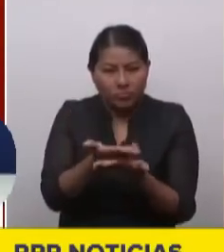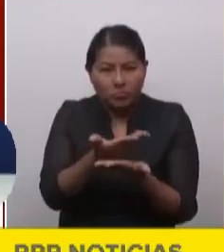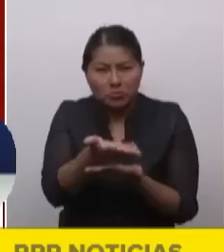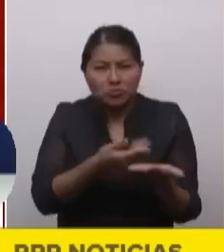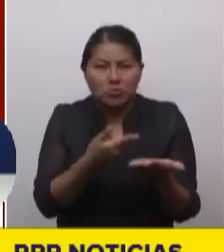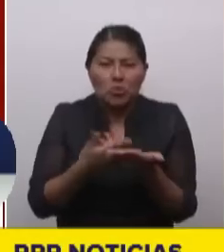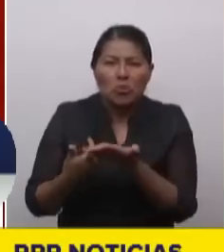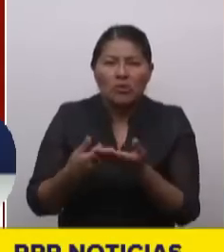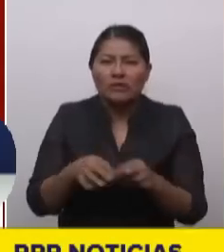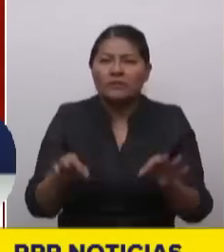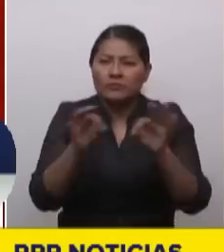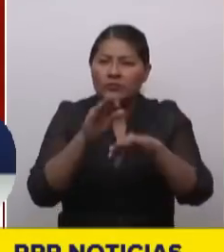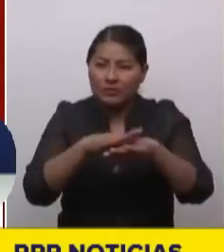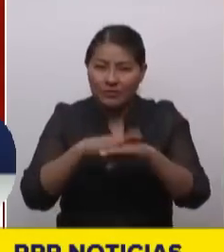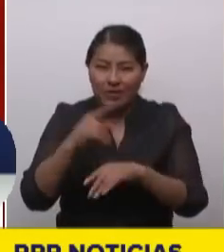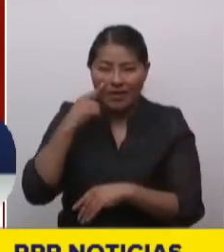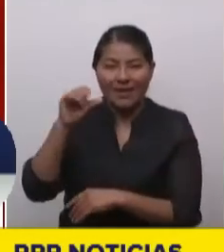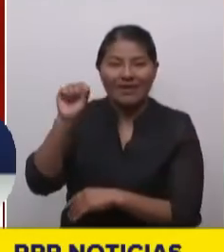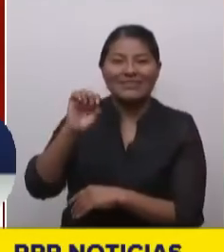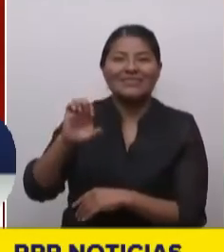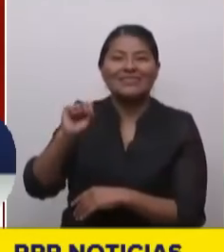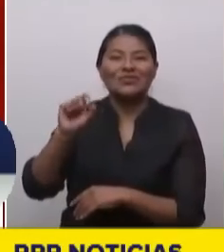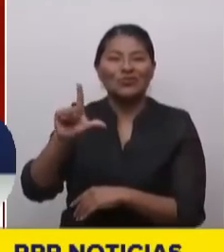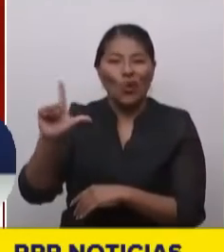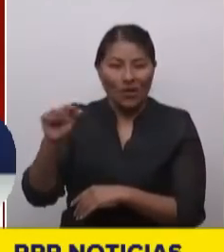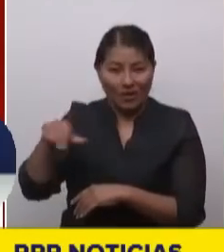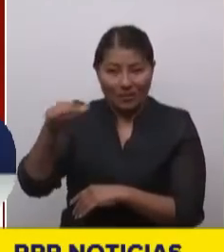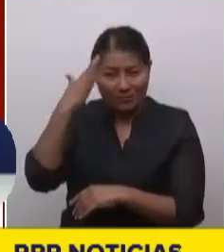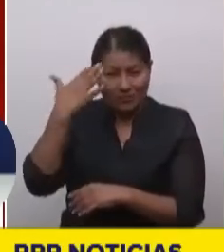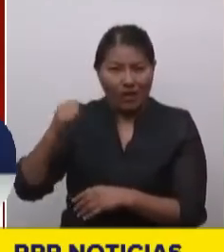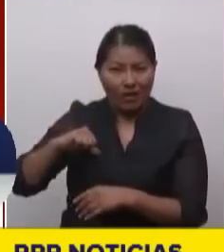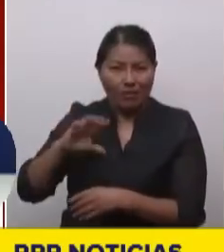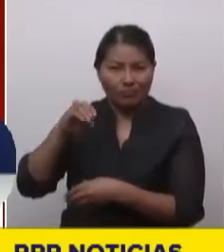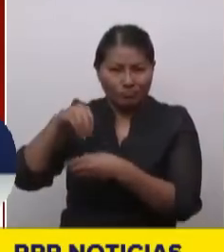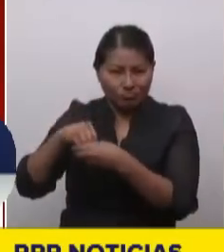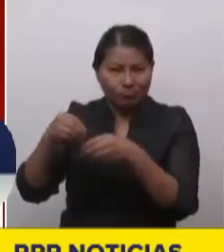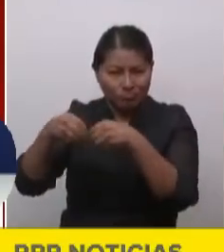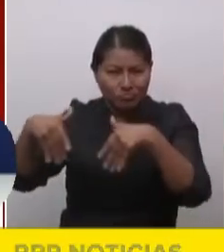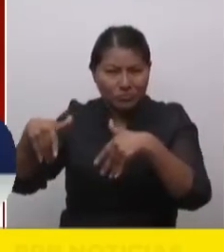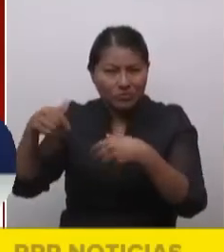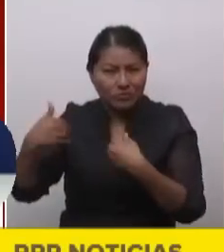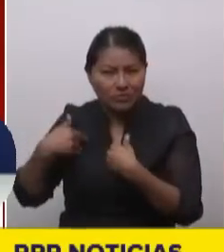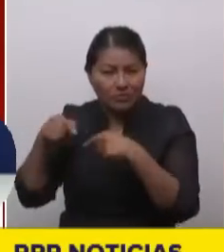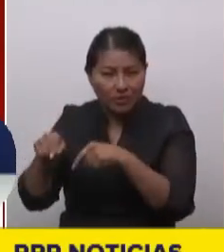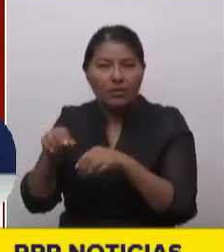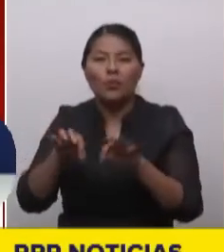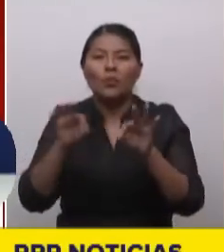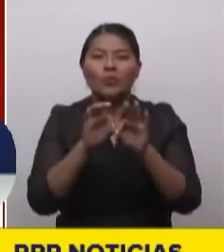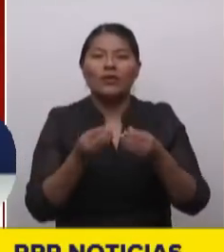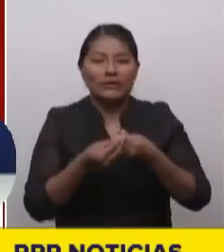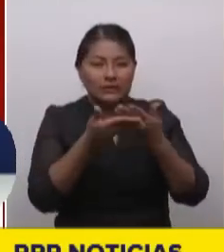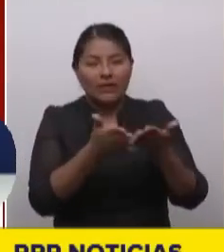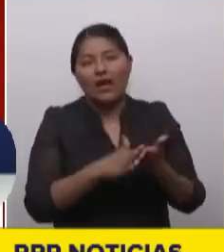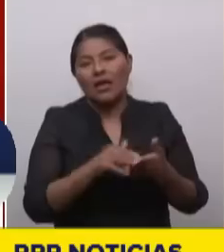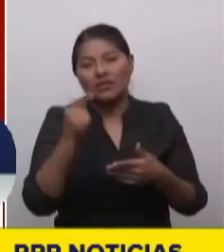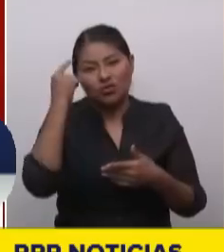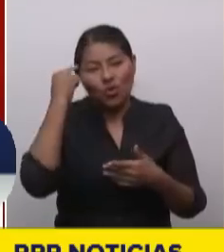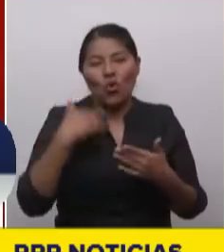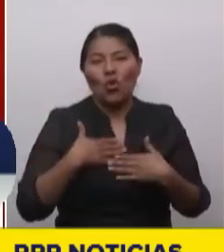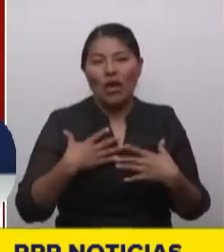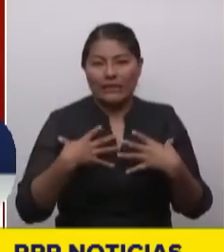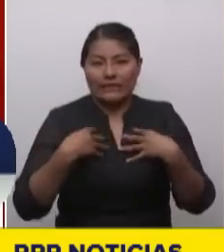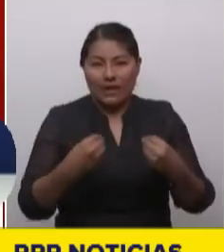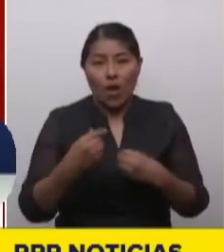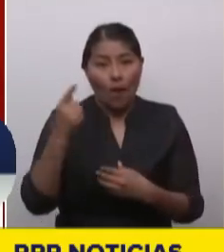de fortalecer el CISOL, que ya existe en la municipalidad, yo propongo también priorizar la salud mental en los que son la recuperación de los